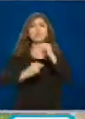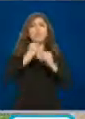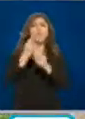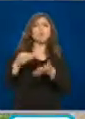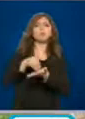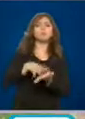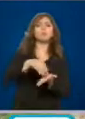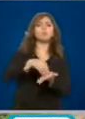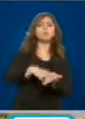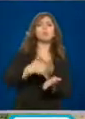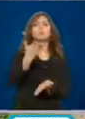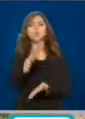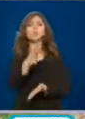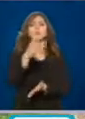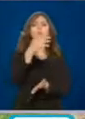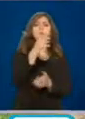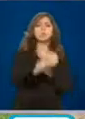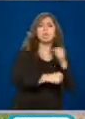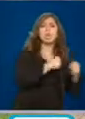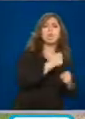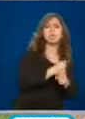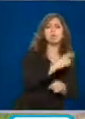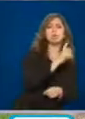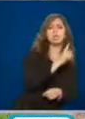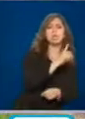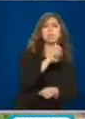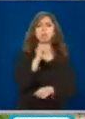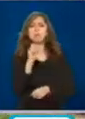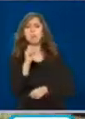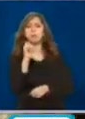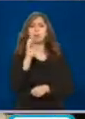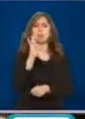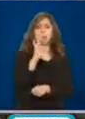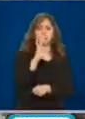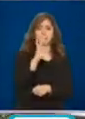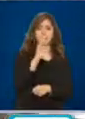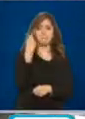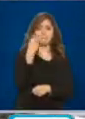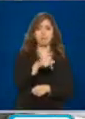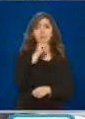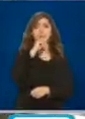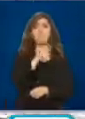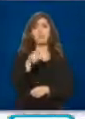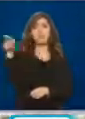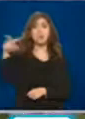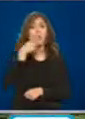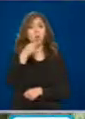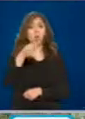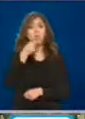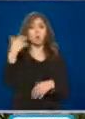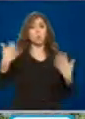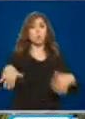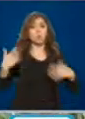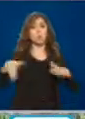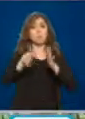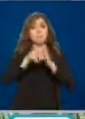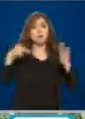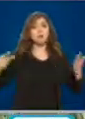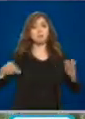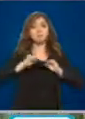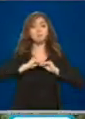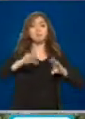ese movimiento ahí en los años 30, 20 o los 40. Y por supuesto también fue un grandísimo periodista